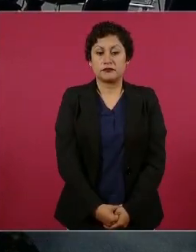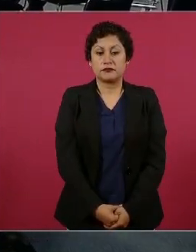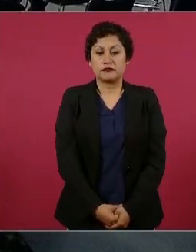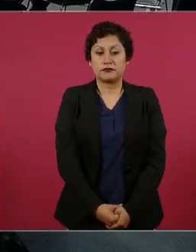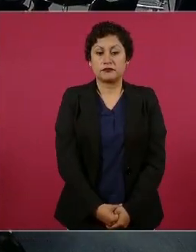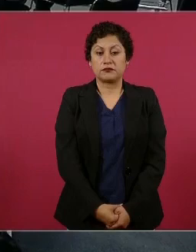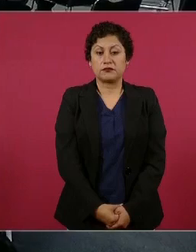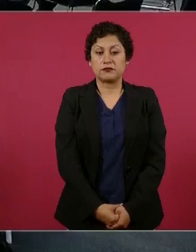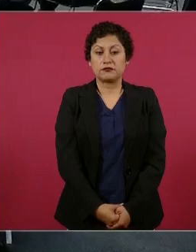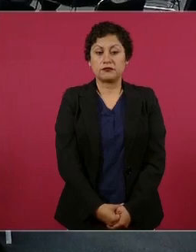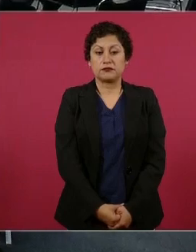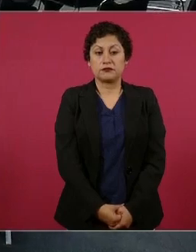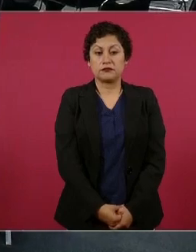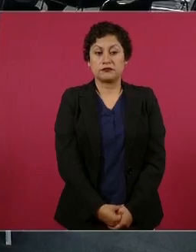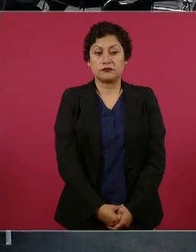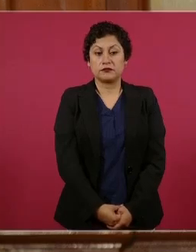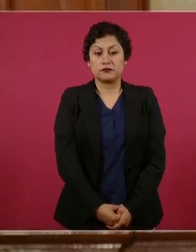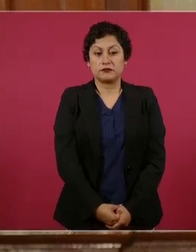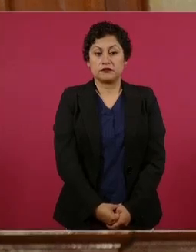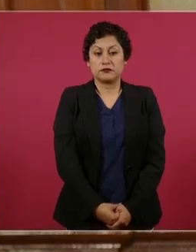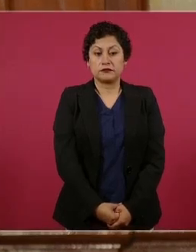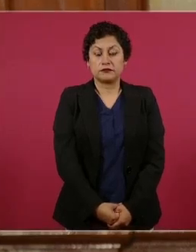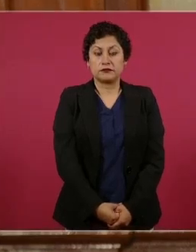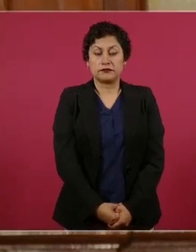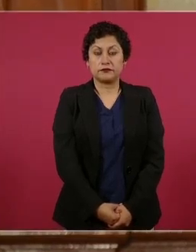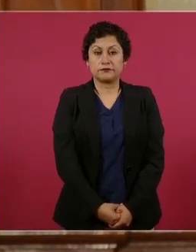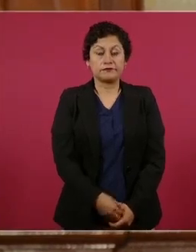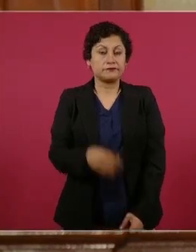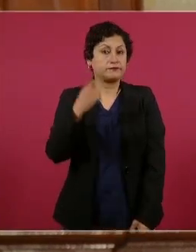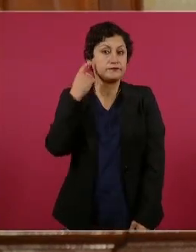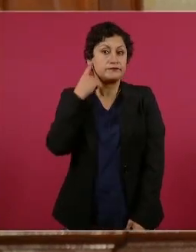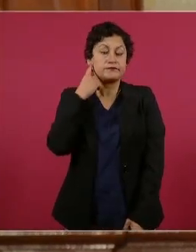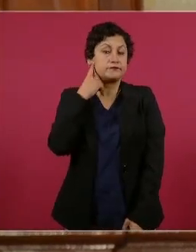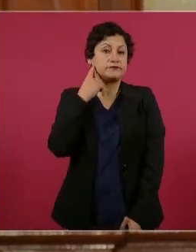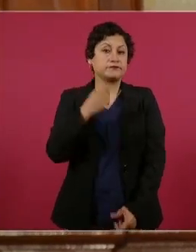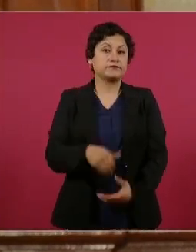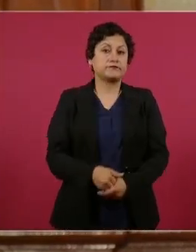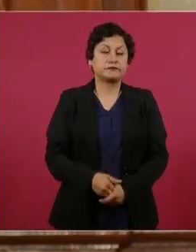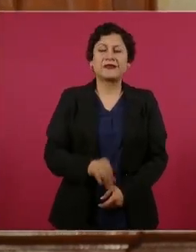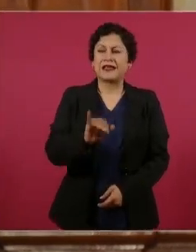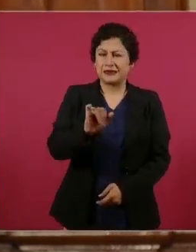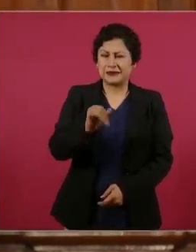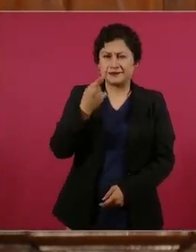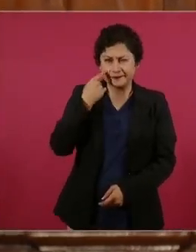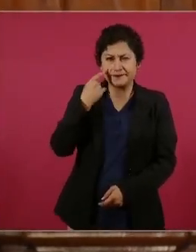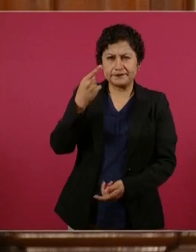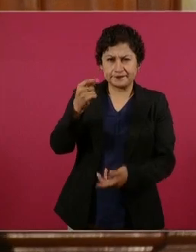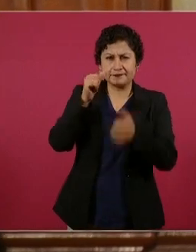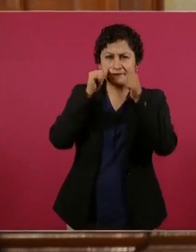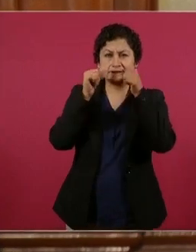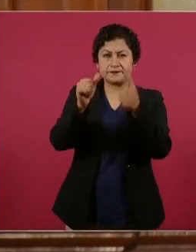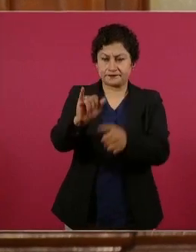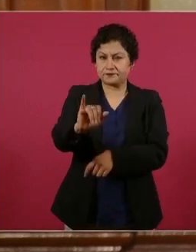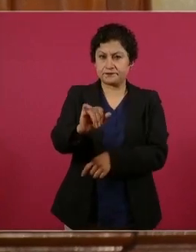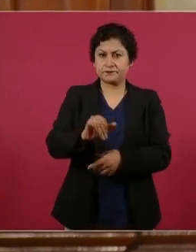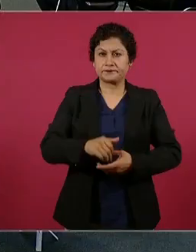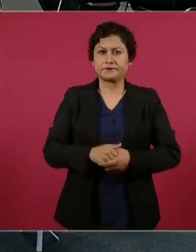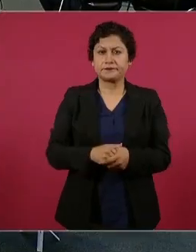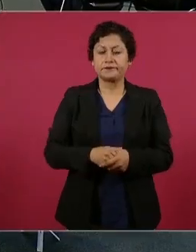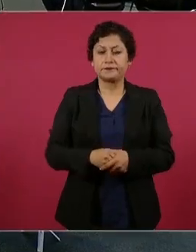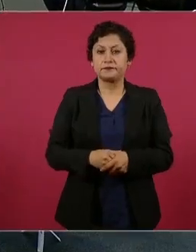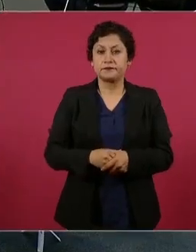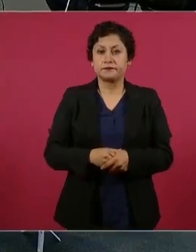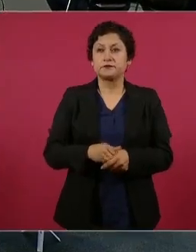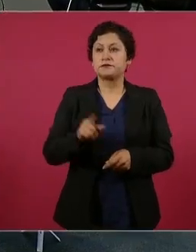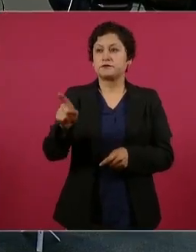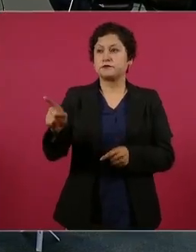ya… pero no aparecen los testigos del caso. ¿Sí es? Sí, lo vemos. Sí.